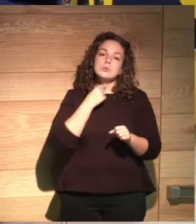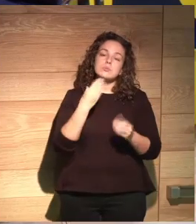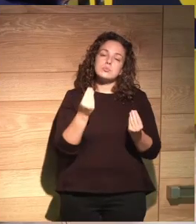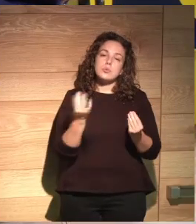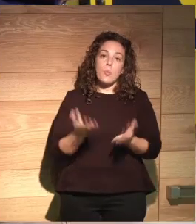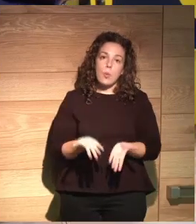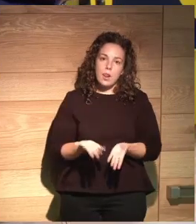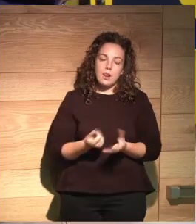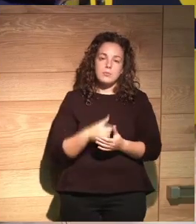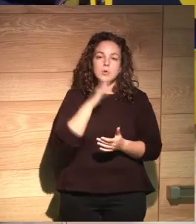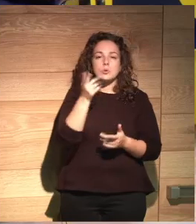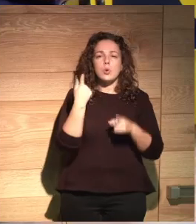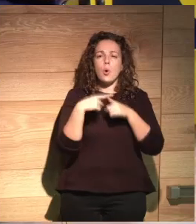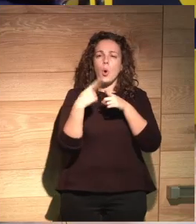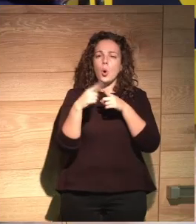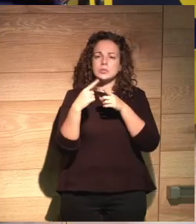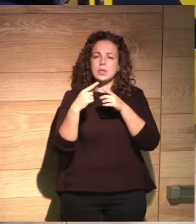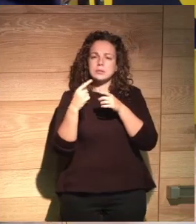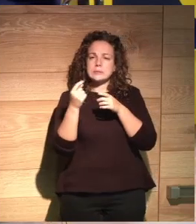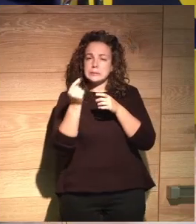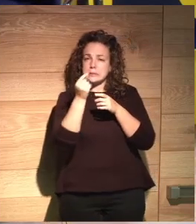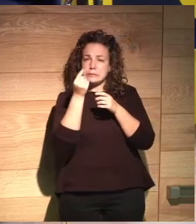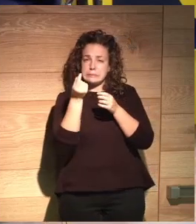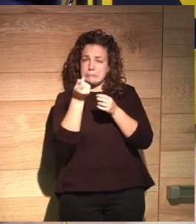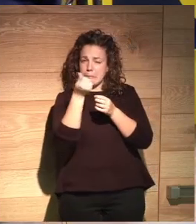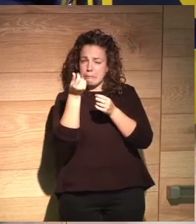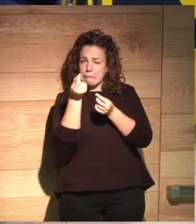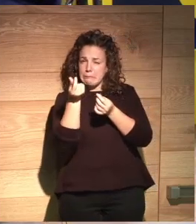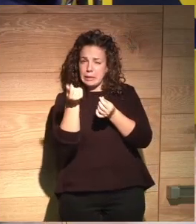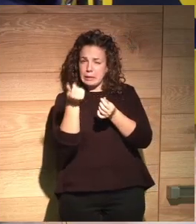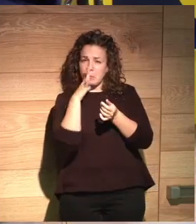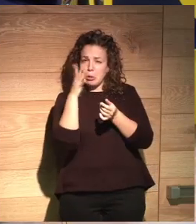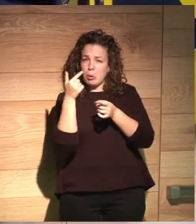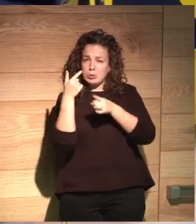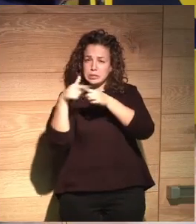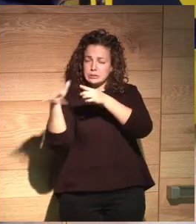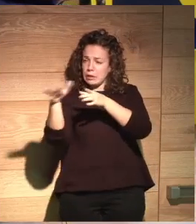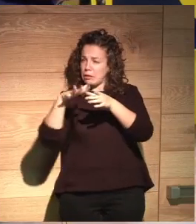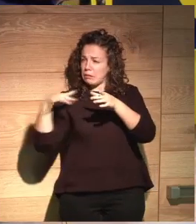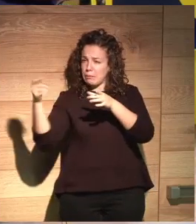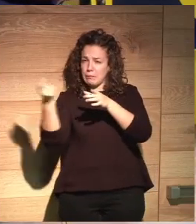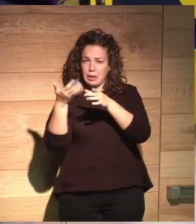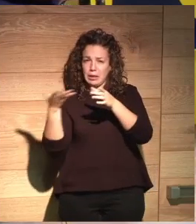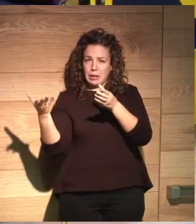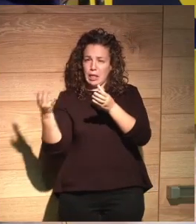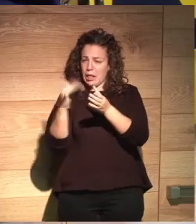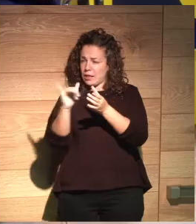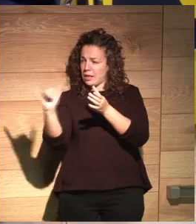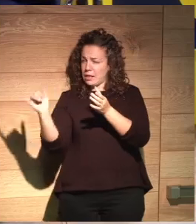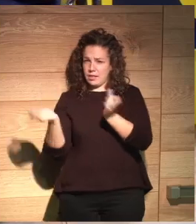lo pequeño pero los pequeños que están por todos lados no es cierto